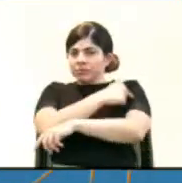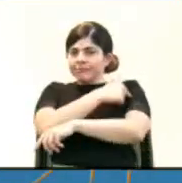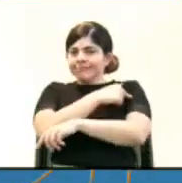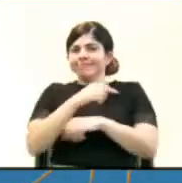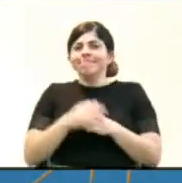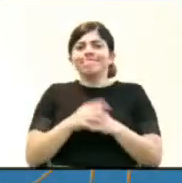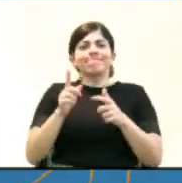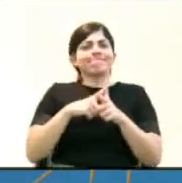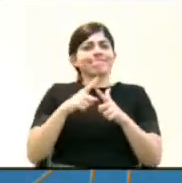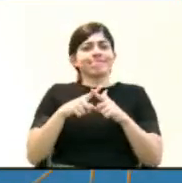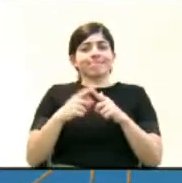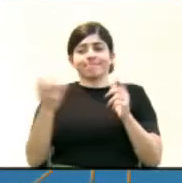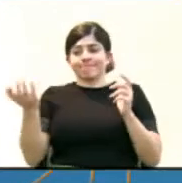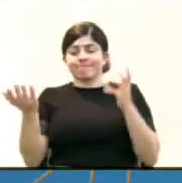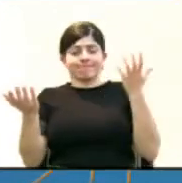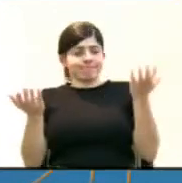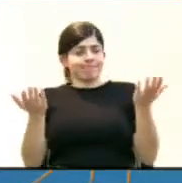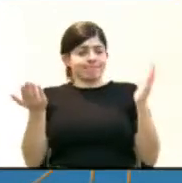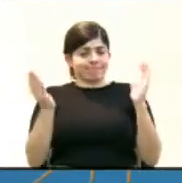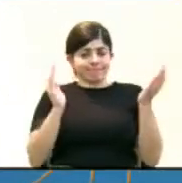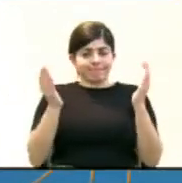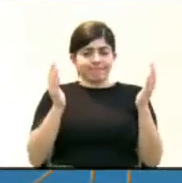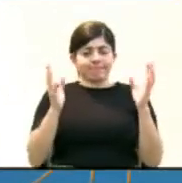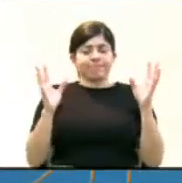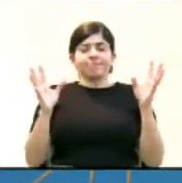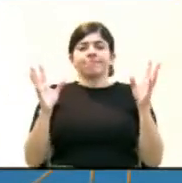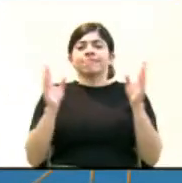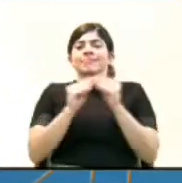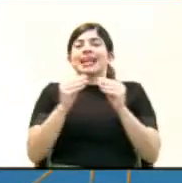Entonces, entre las dos, hay